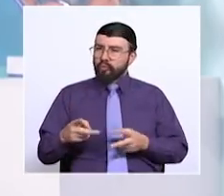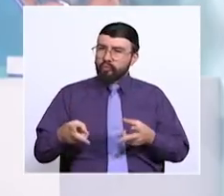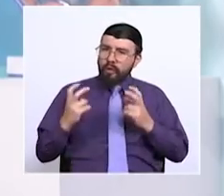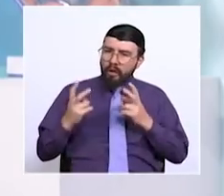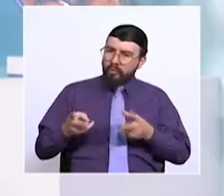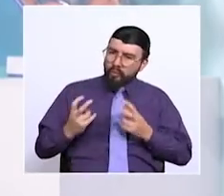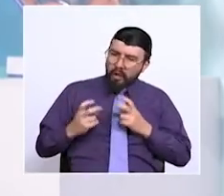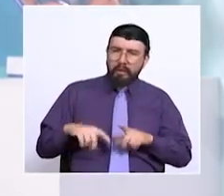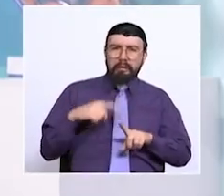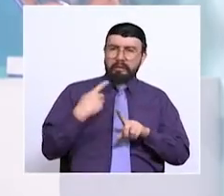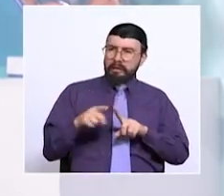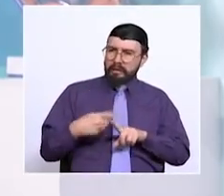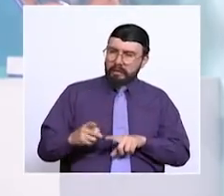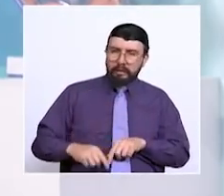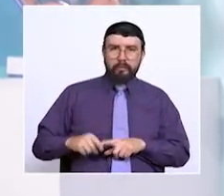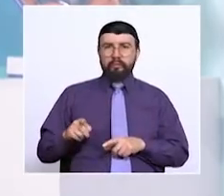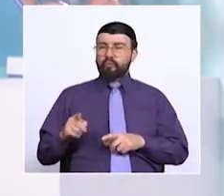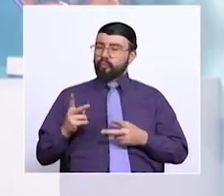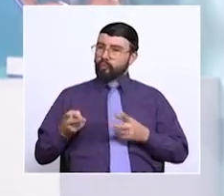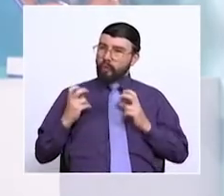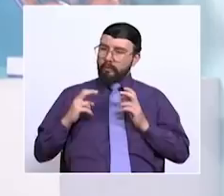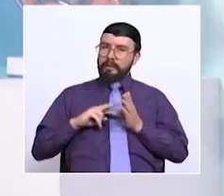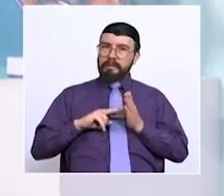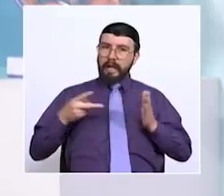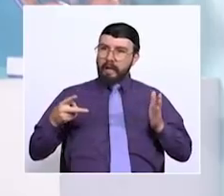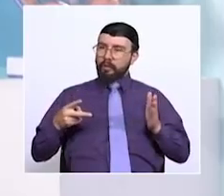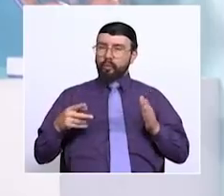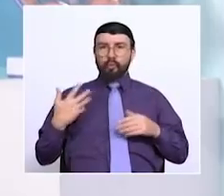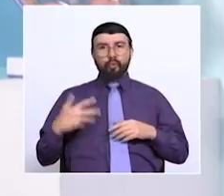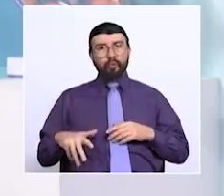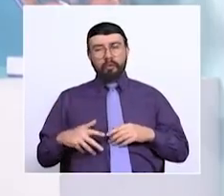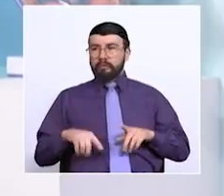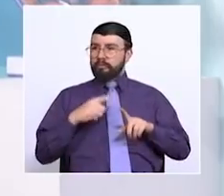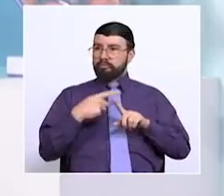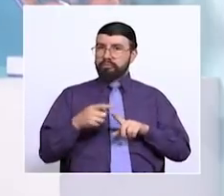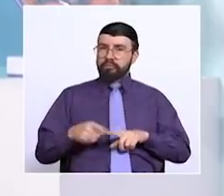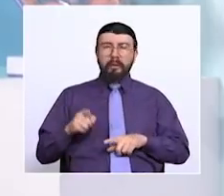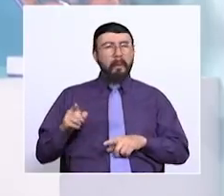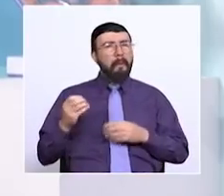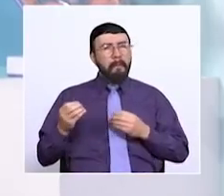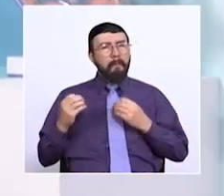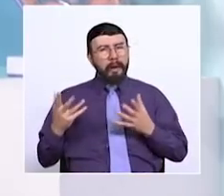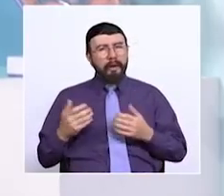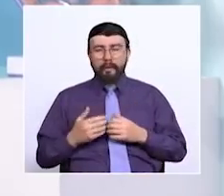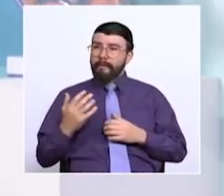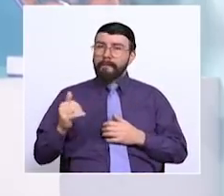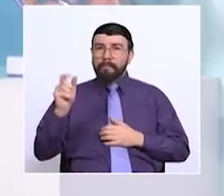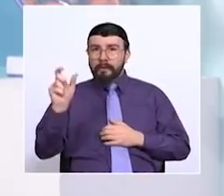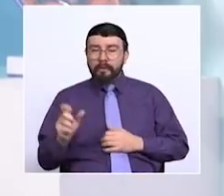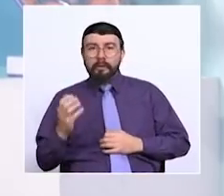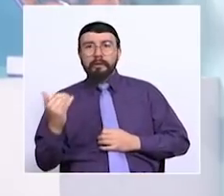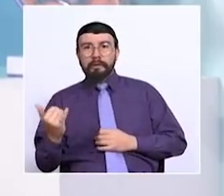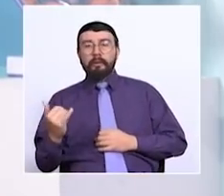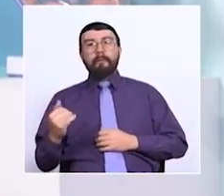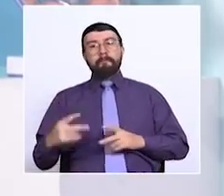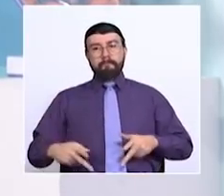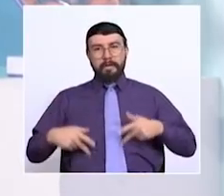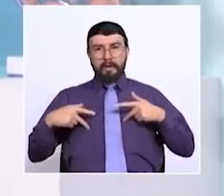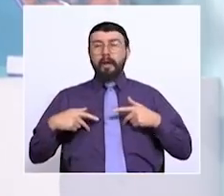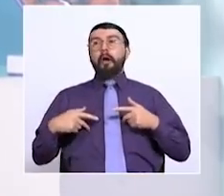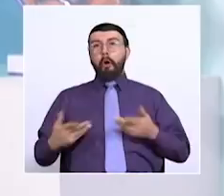metodologías, más técnicas para hacer que el paciente realmente recupere una calidad de vida que ha